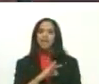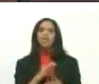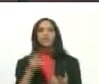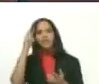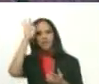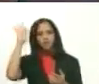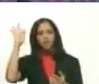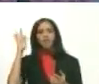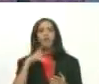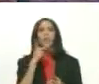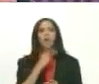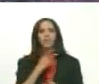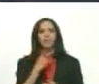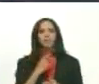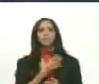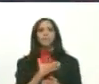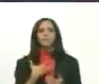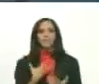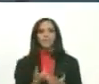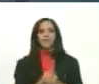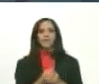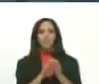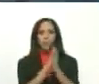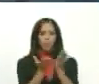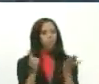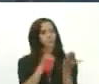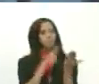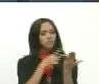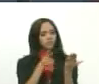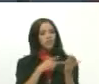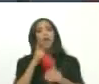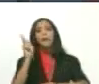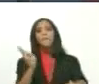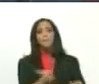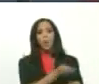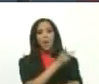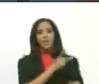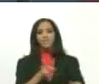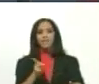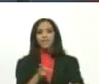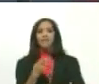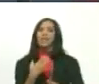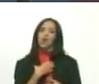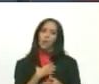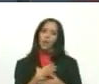política, queremos retomar la literatura, la poesía y las novelas.